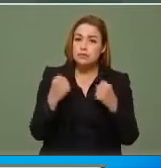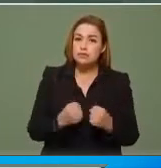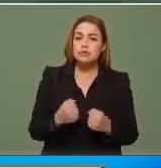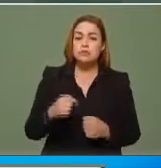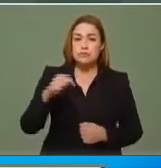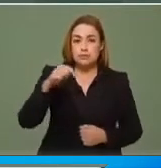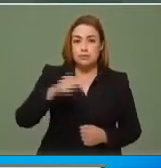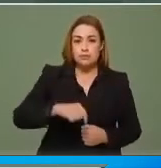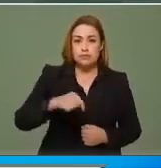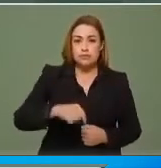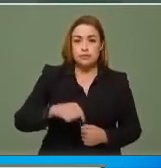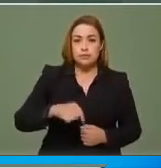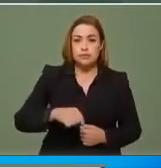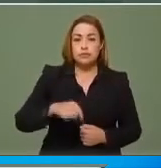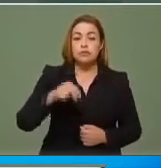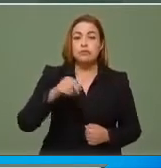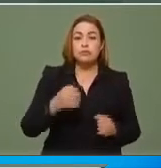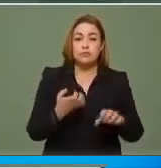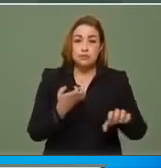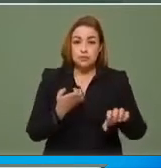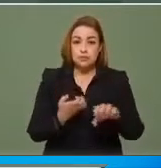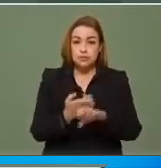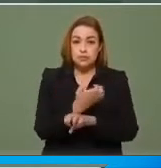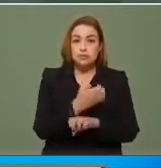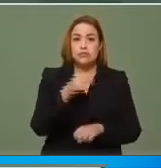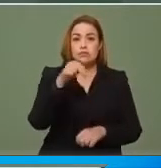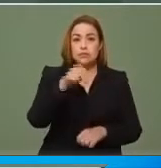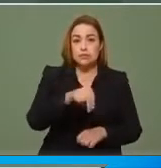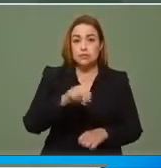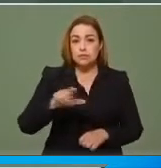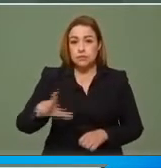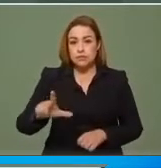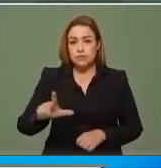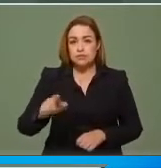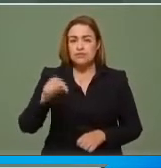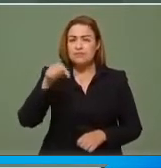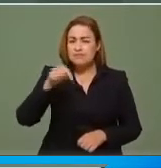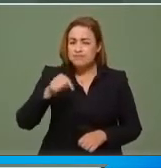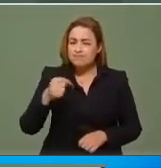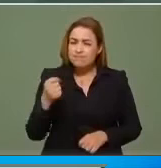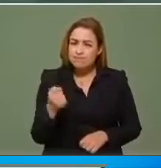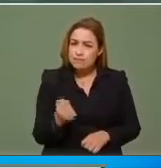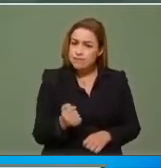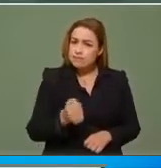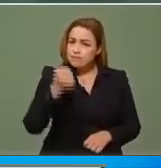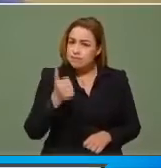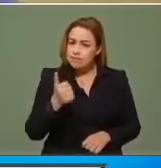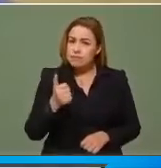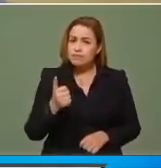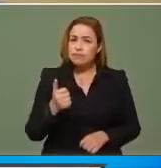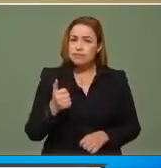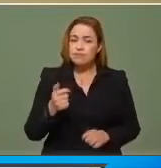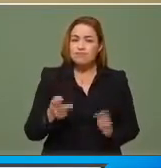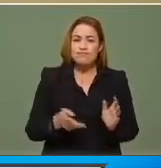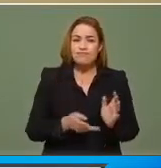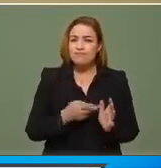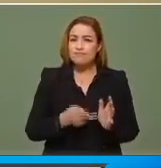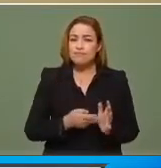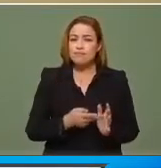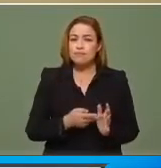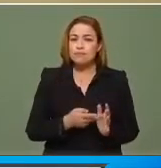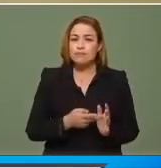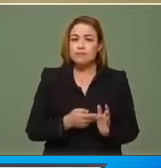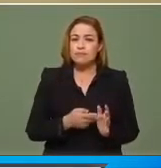origen, combatiendo la pobreza y dándoles la alternativa a los jóvenes de seguir un camino distinto al camino de la delincuencia y de las drogas. Es vital que